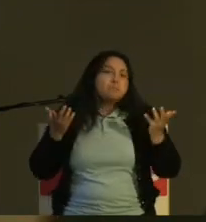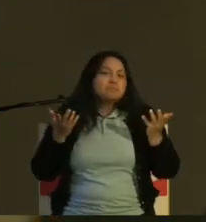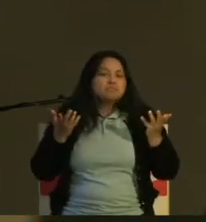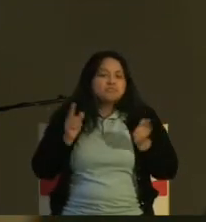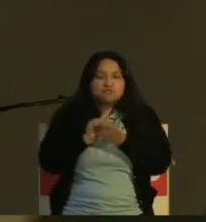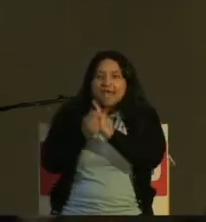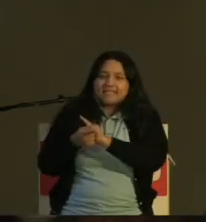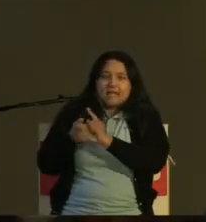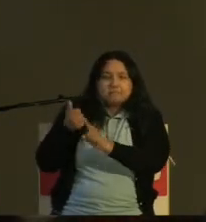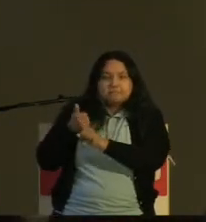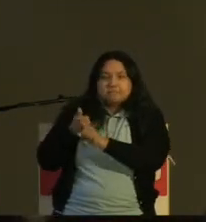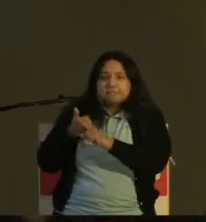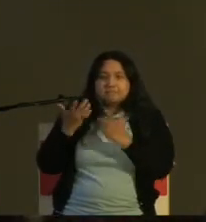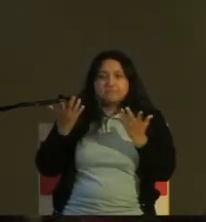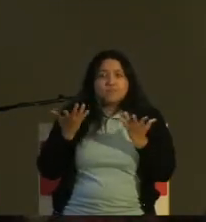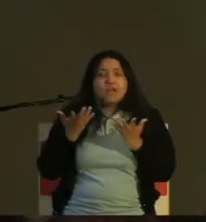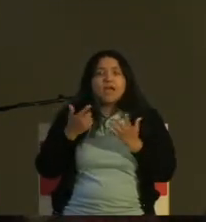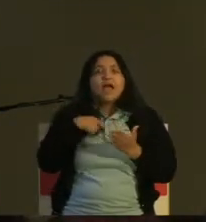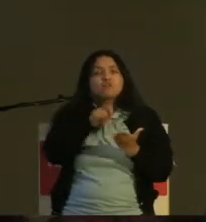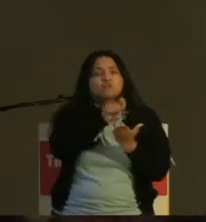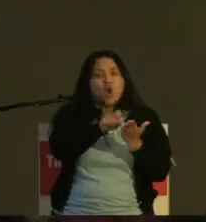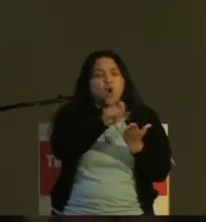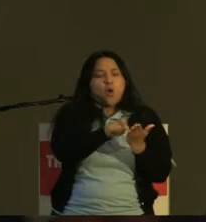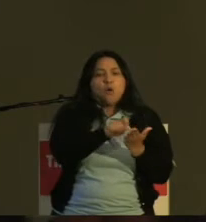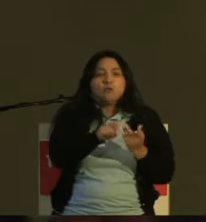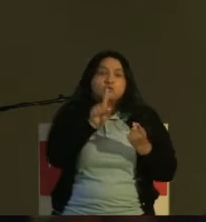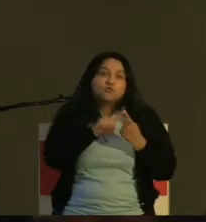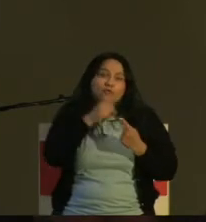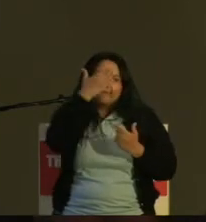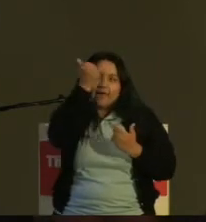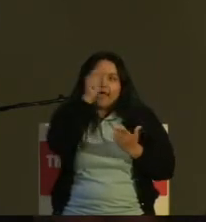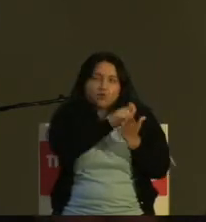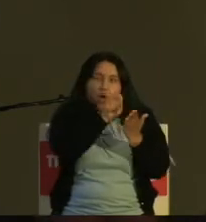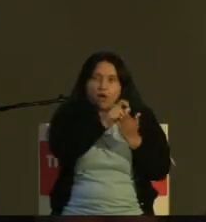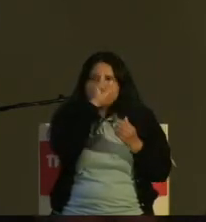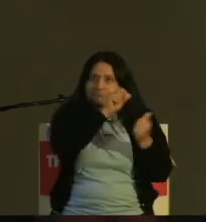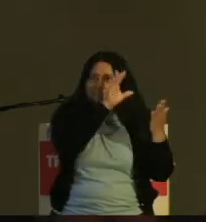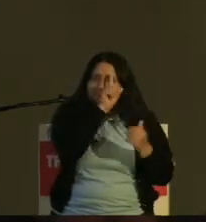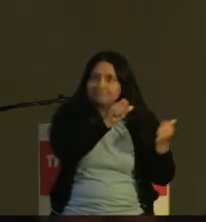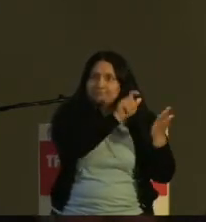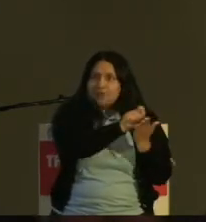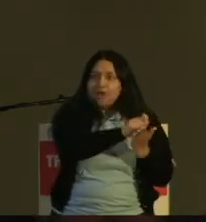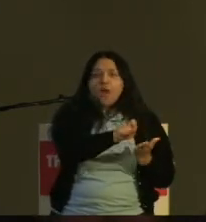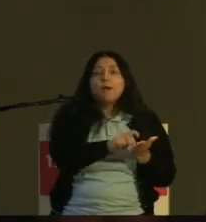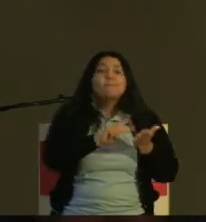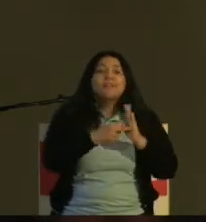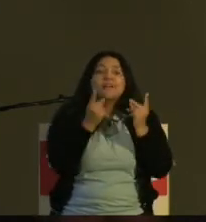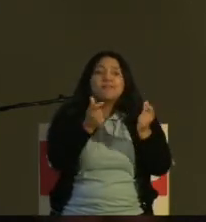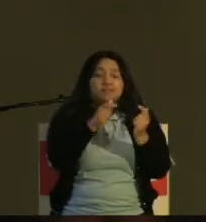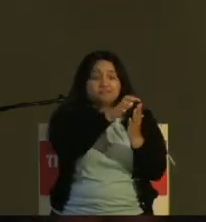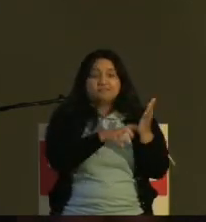acordarme. Así. O sea, porque justamente escribo para olvidar. O sea, y entonces inmediatamente el texto se va.